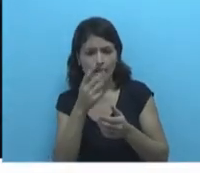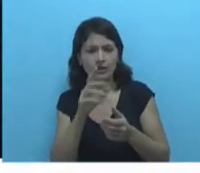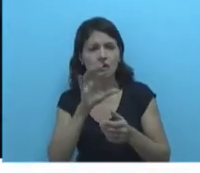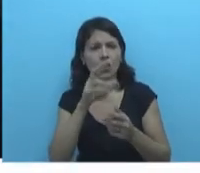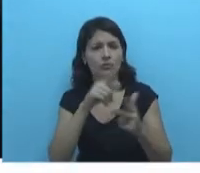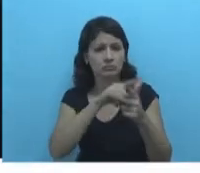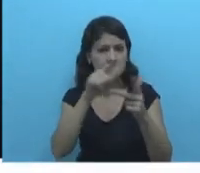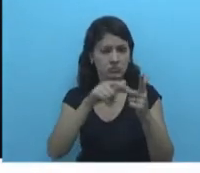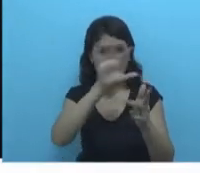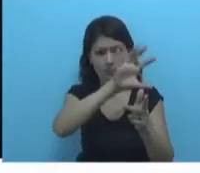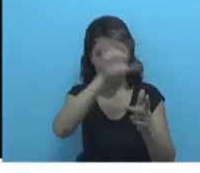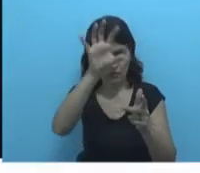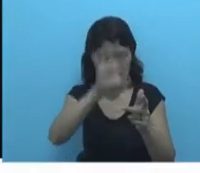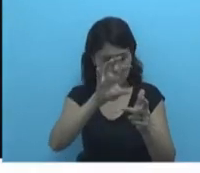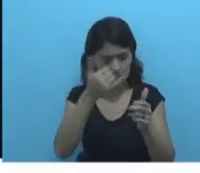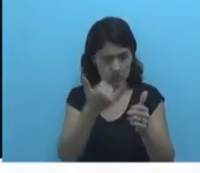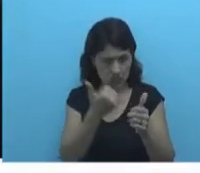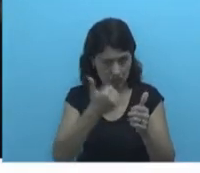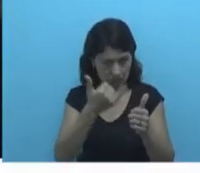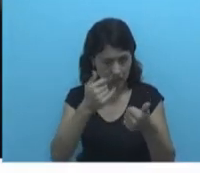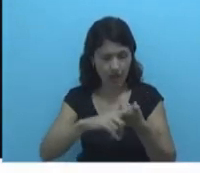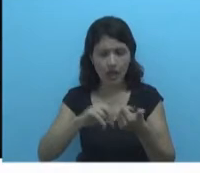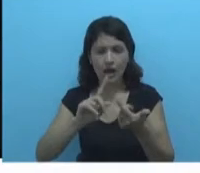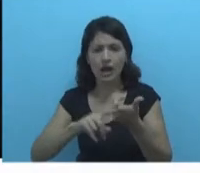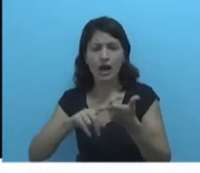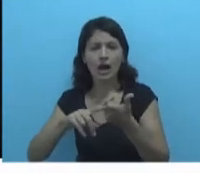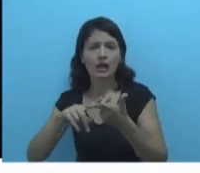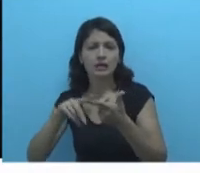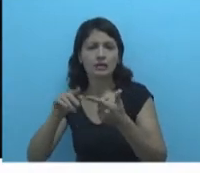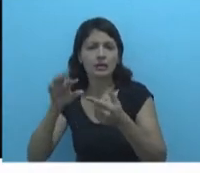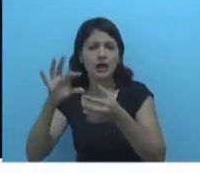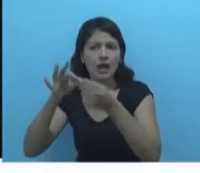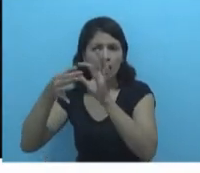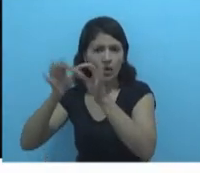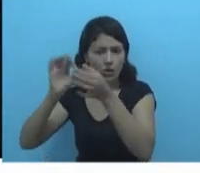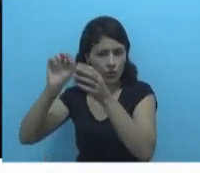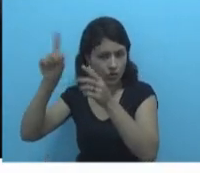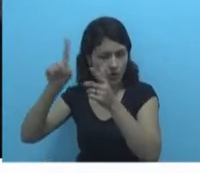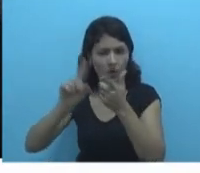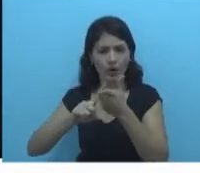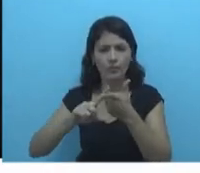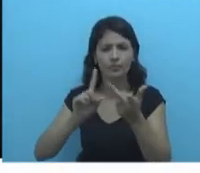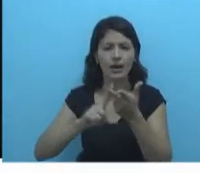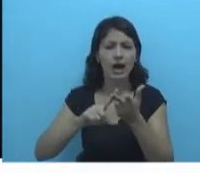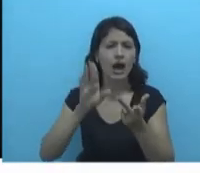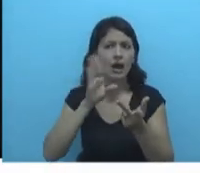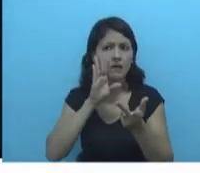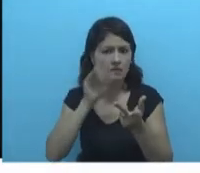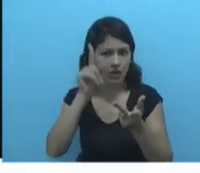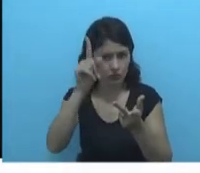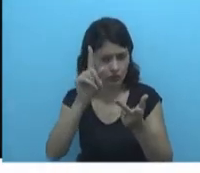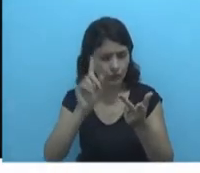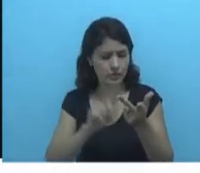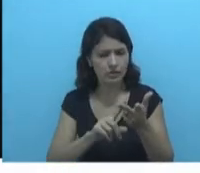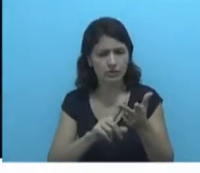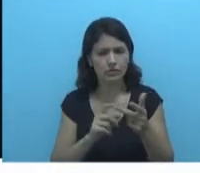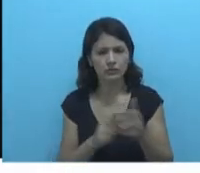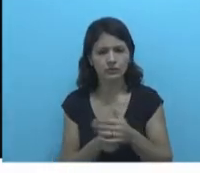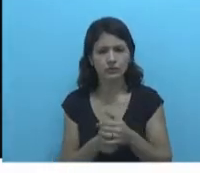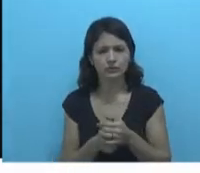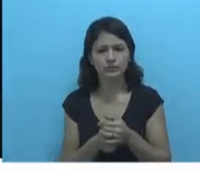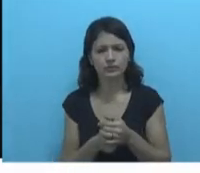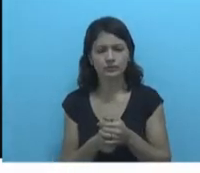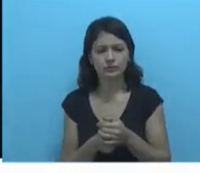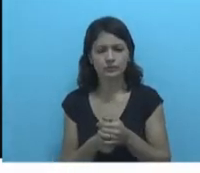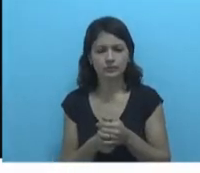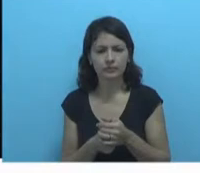provincias actualmente, la última es Ensenada, recordarán que en Ensenada se murió gente hace muy poco por no contar con